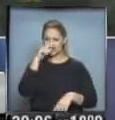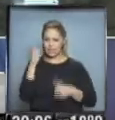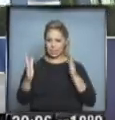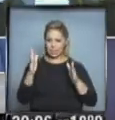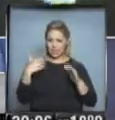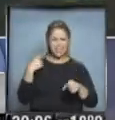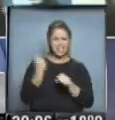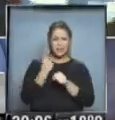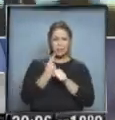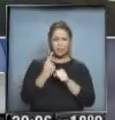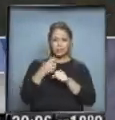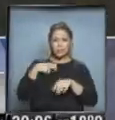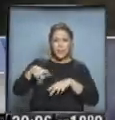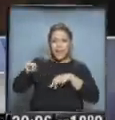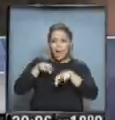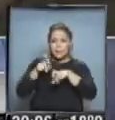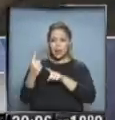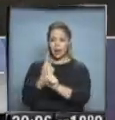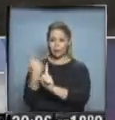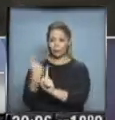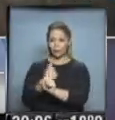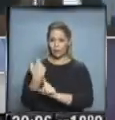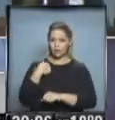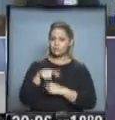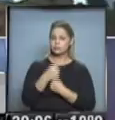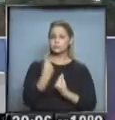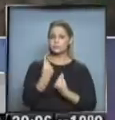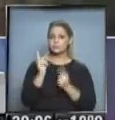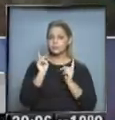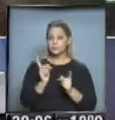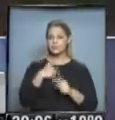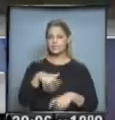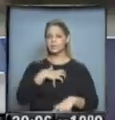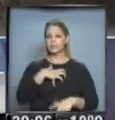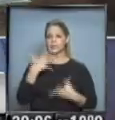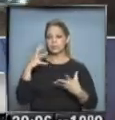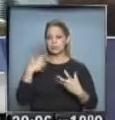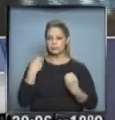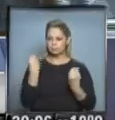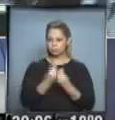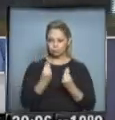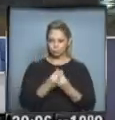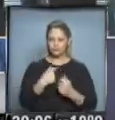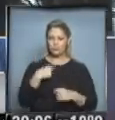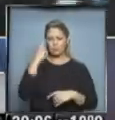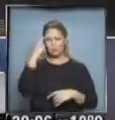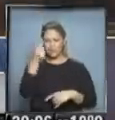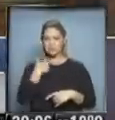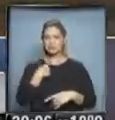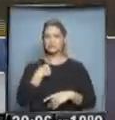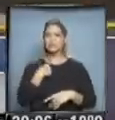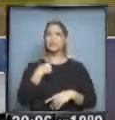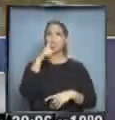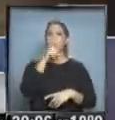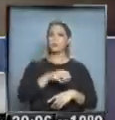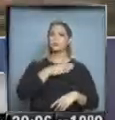era imposible caminar por la calle Mitre, bueno, igualmente el malestar es muchísimo. Imagínense, la gente llegó a